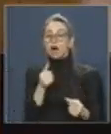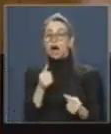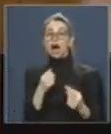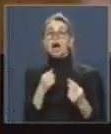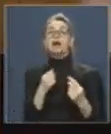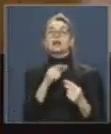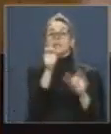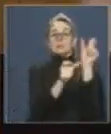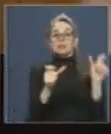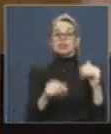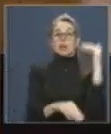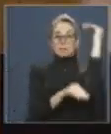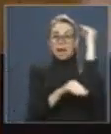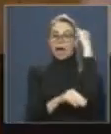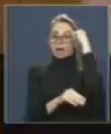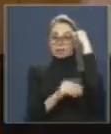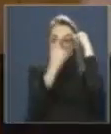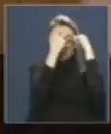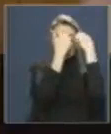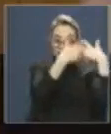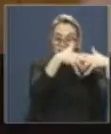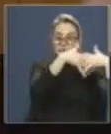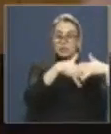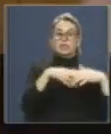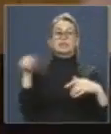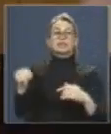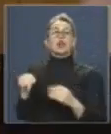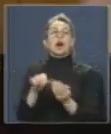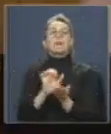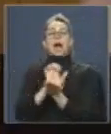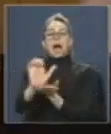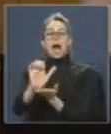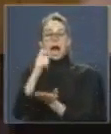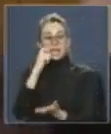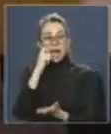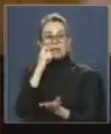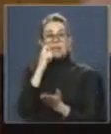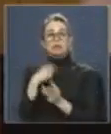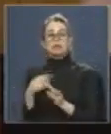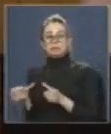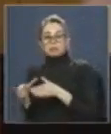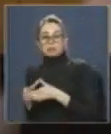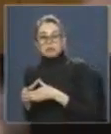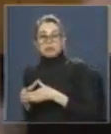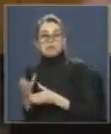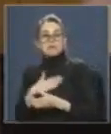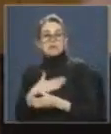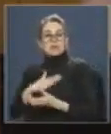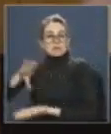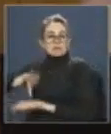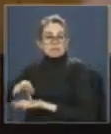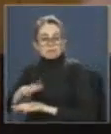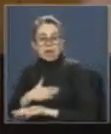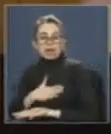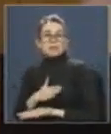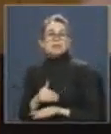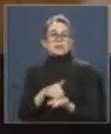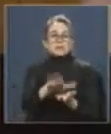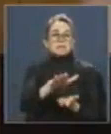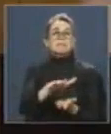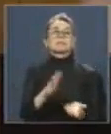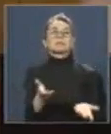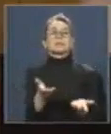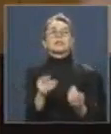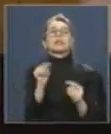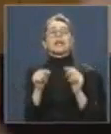pose de la razón sino que los magos puro racismo fundamentalismo fanatismo se hace necesario entonces discutir las no los